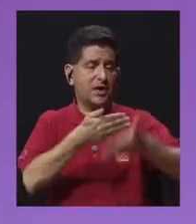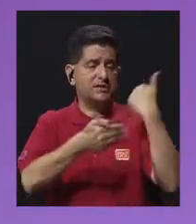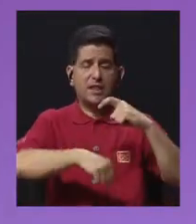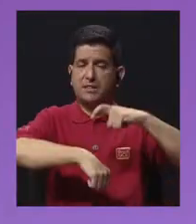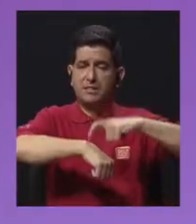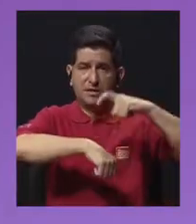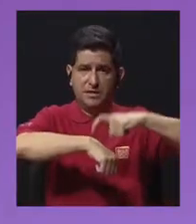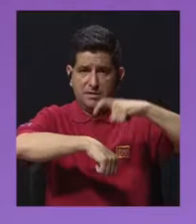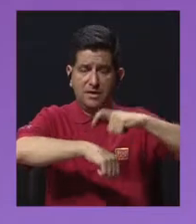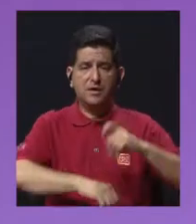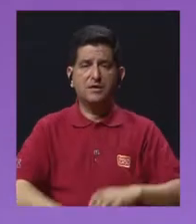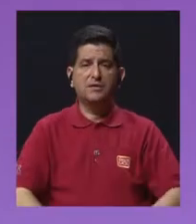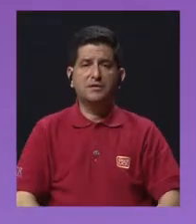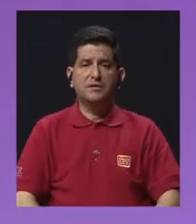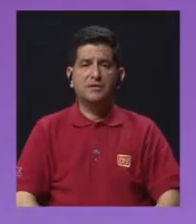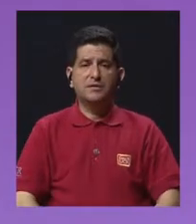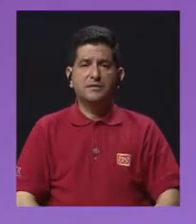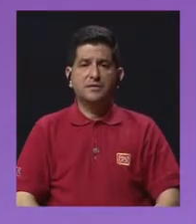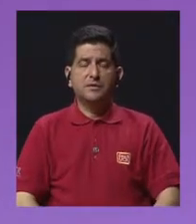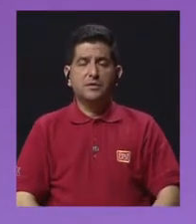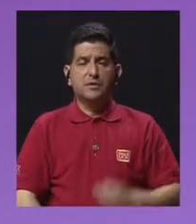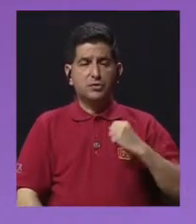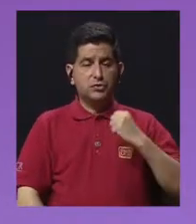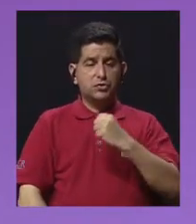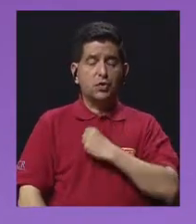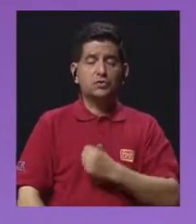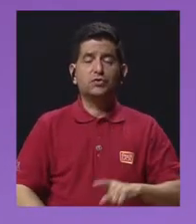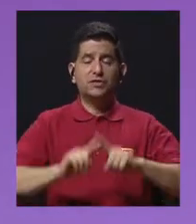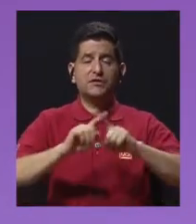somos hijos de los que en un tiempo fueron